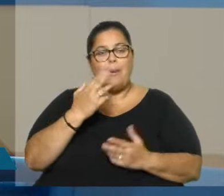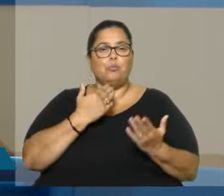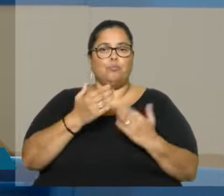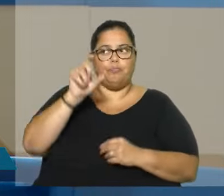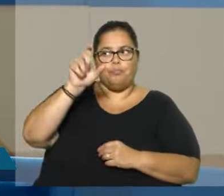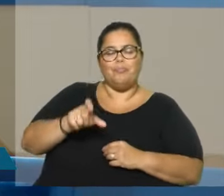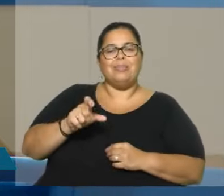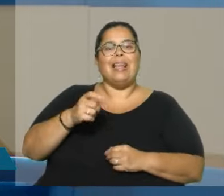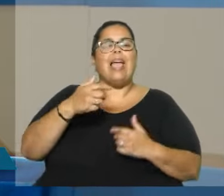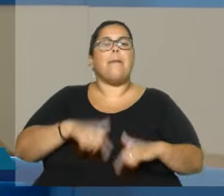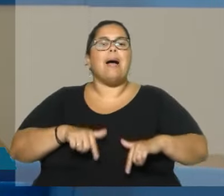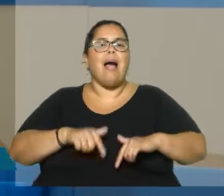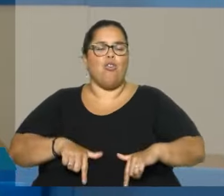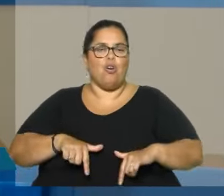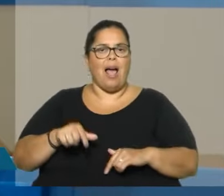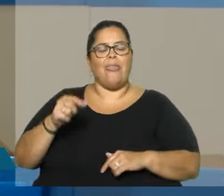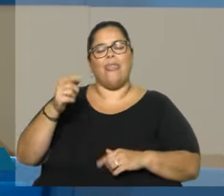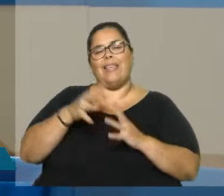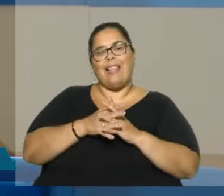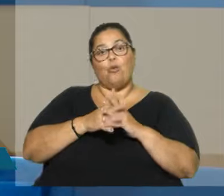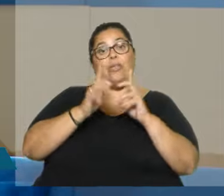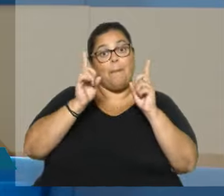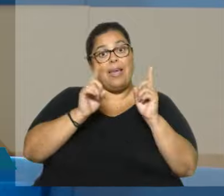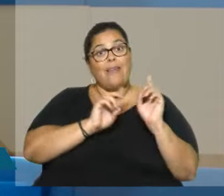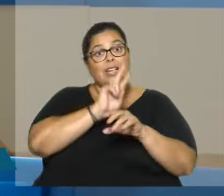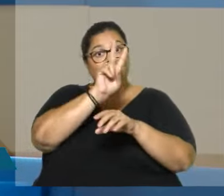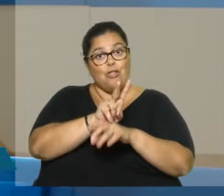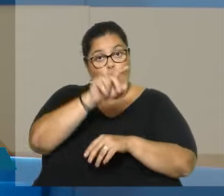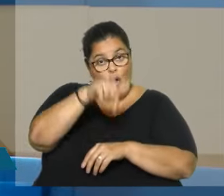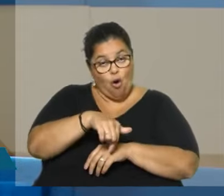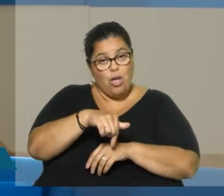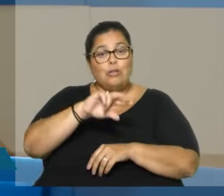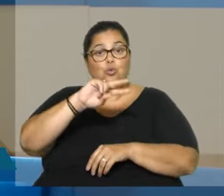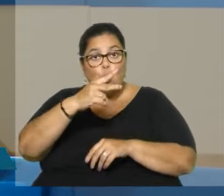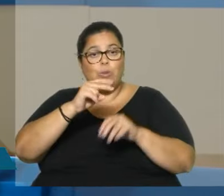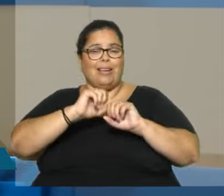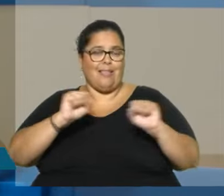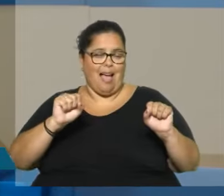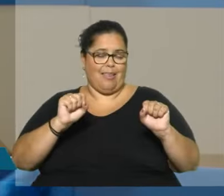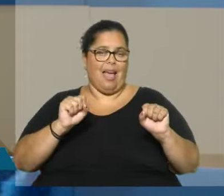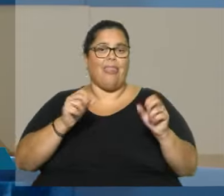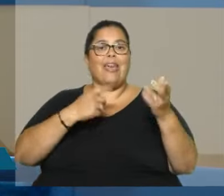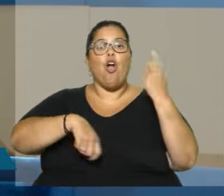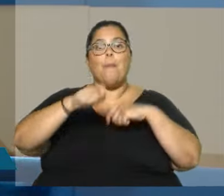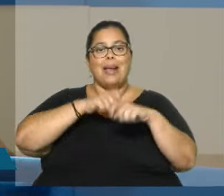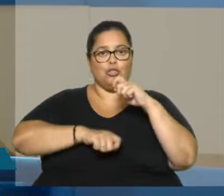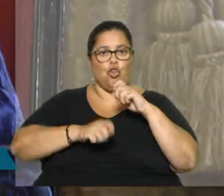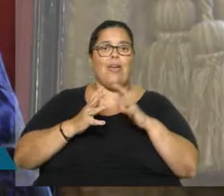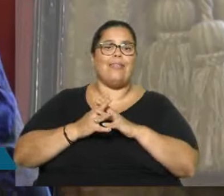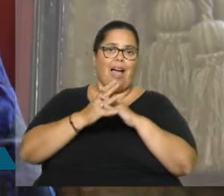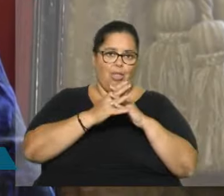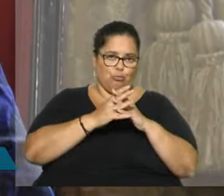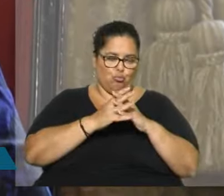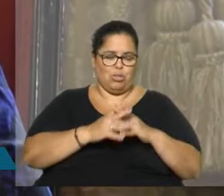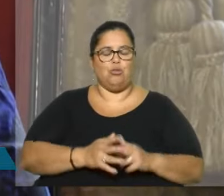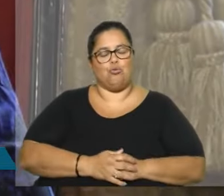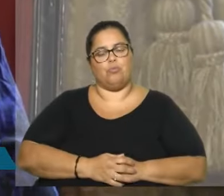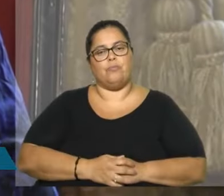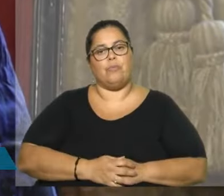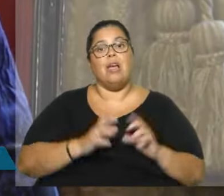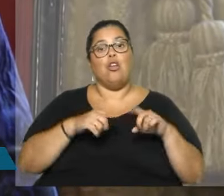Unidos y a quien nos visitó en el día de hoy justamente la subsecretaria de comercio de los estados Unidos por parte de los Estados